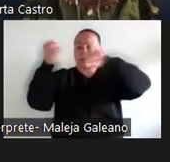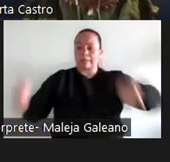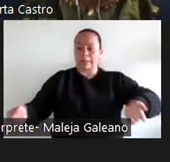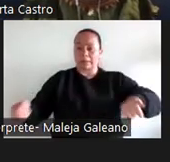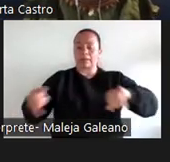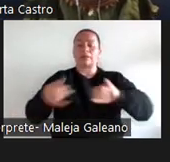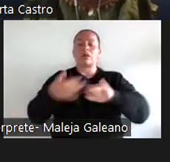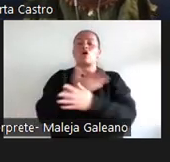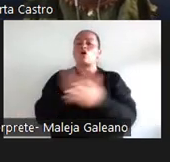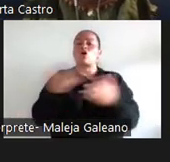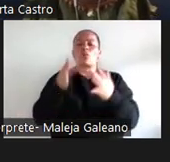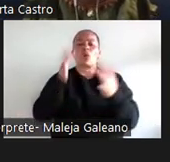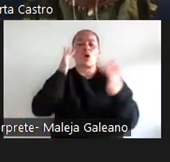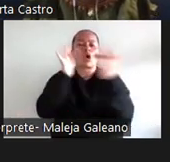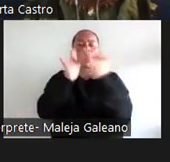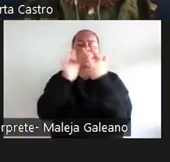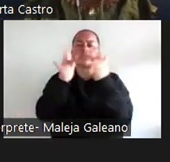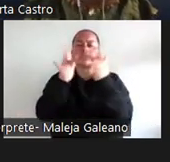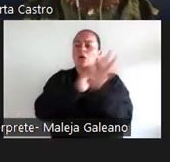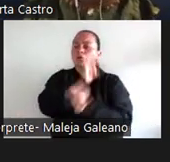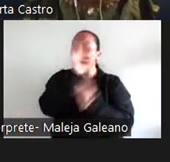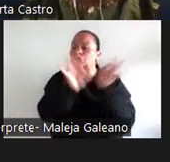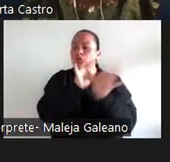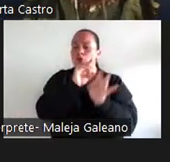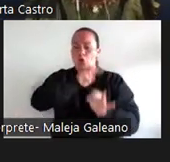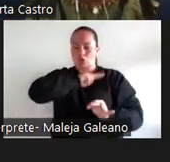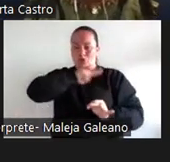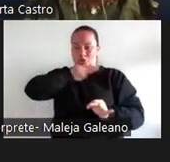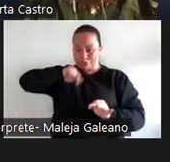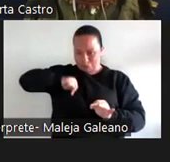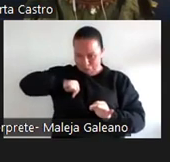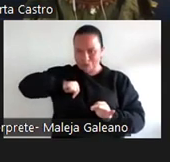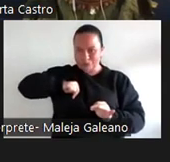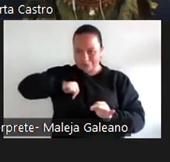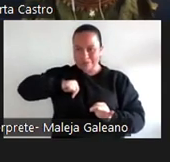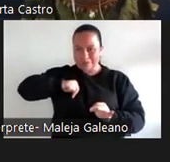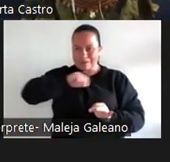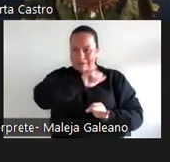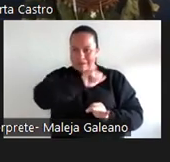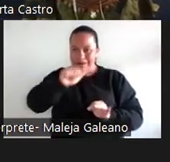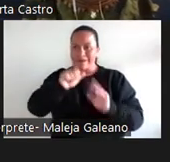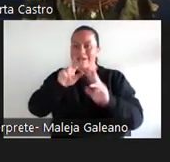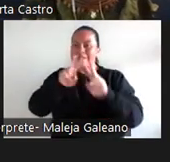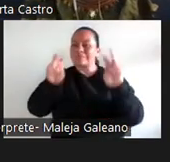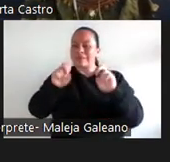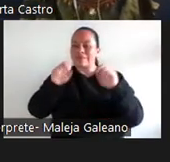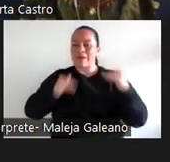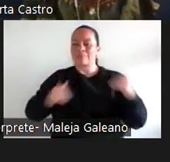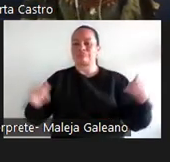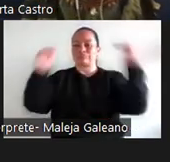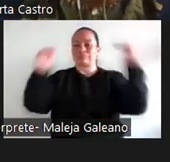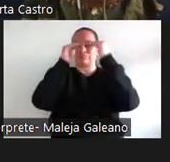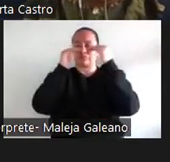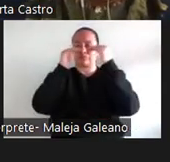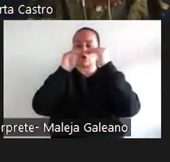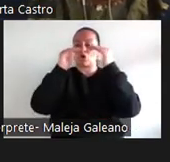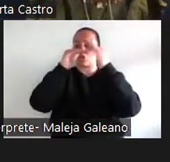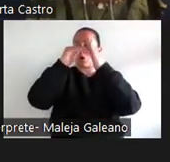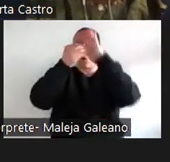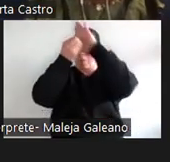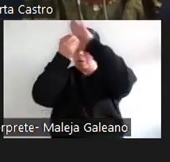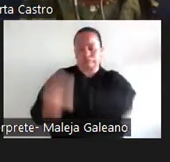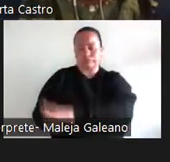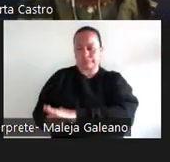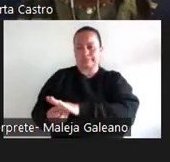conectadas a través del cuidado entre nosotras también como un tema de igualdad y no discriminación los instrumentos de derecho